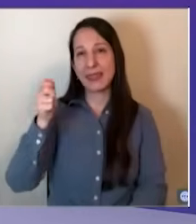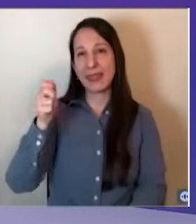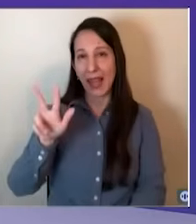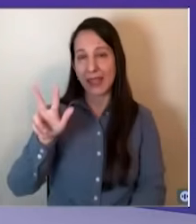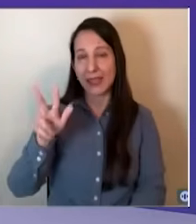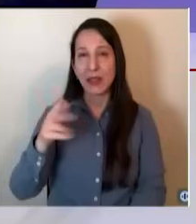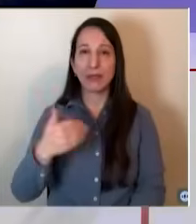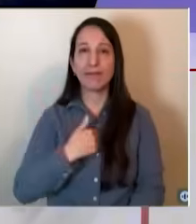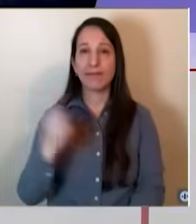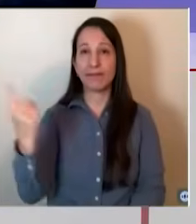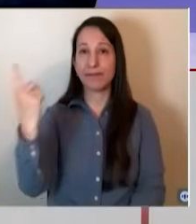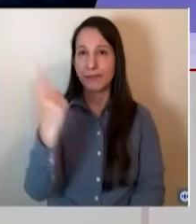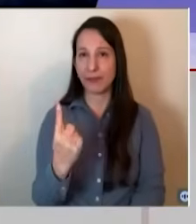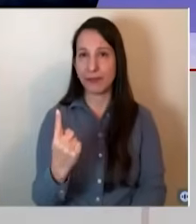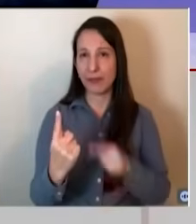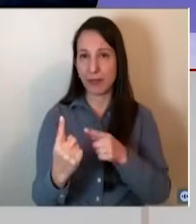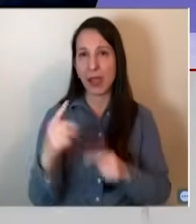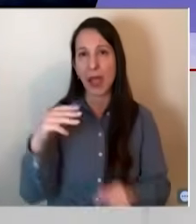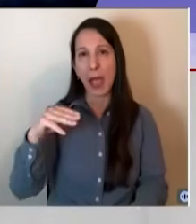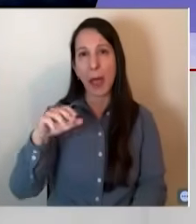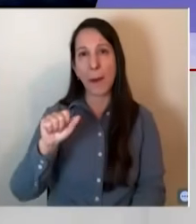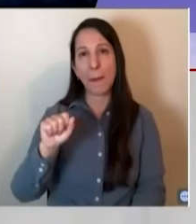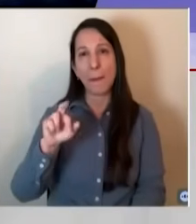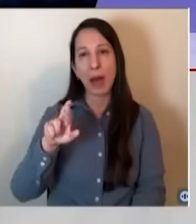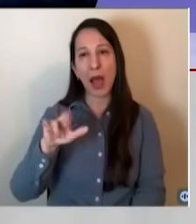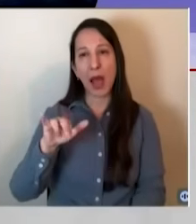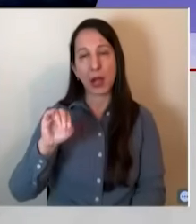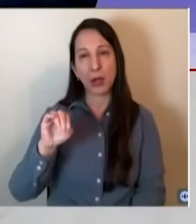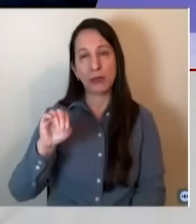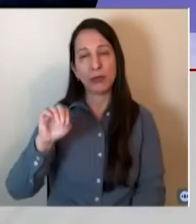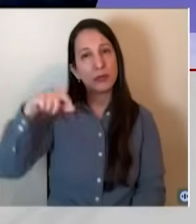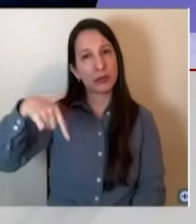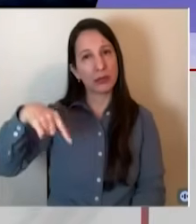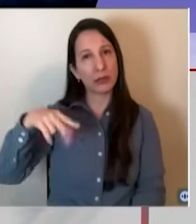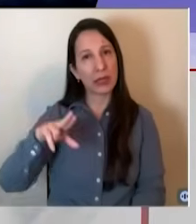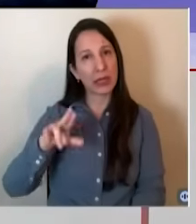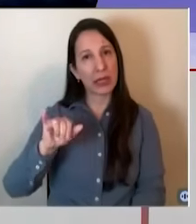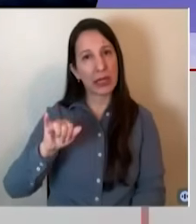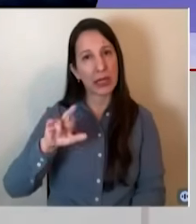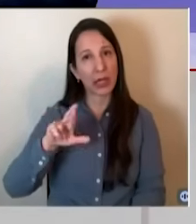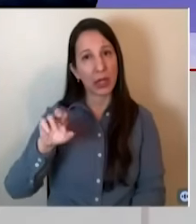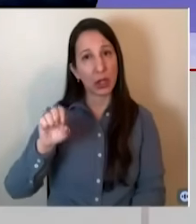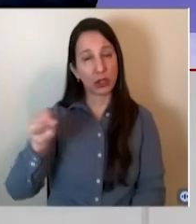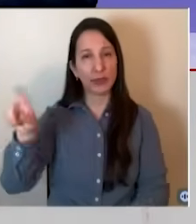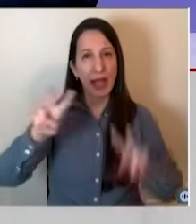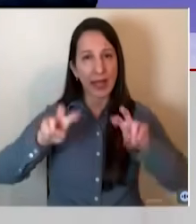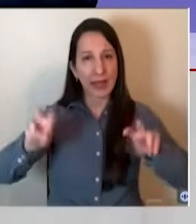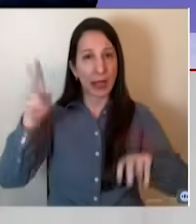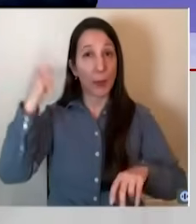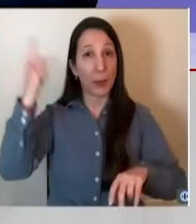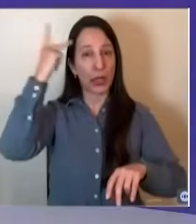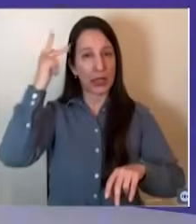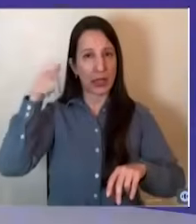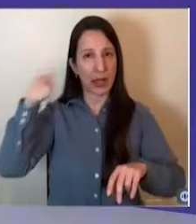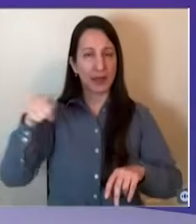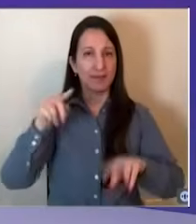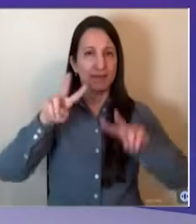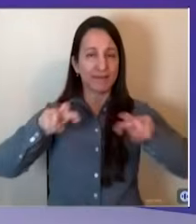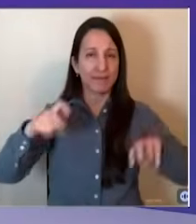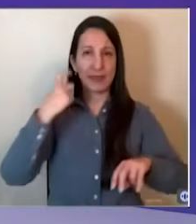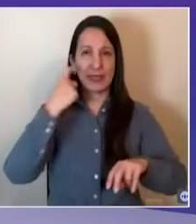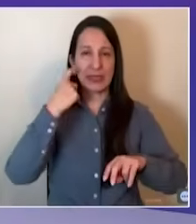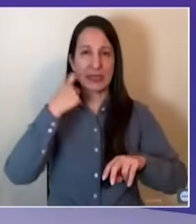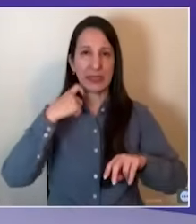don Mario Quiroz, analista político, que, valga la redundancia, analizará los recientes sondeo y